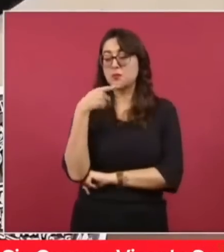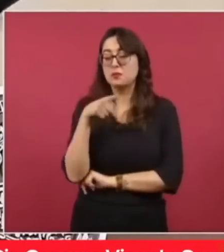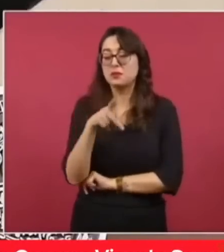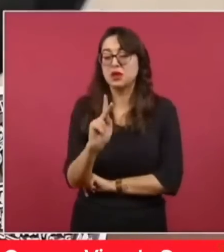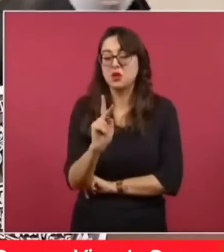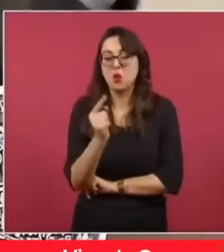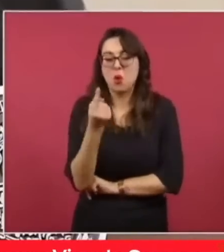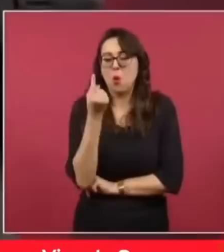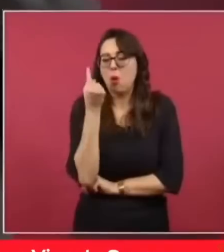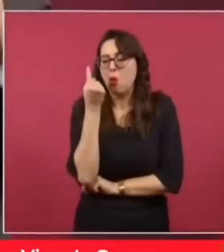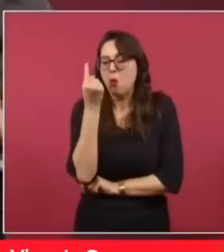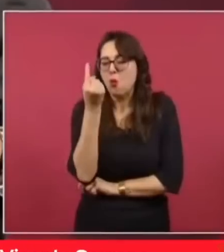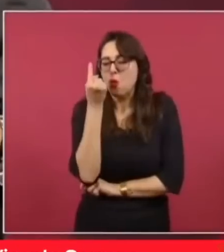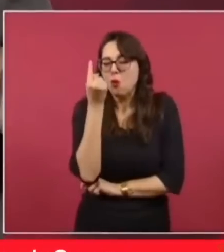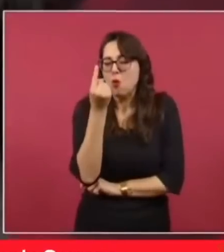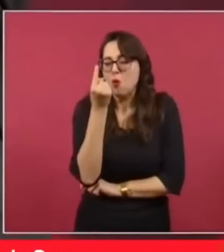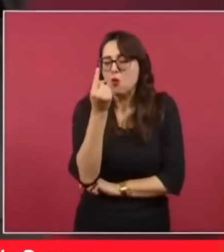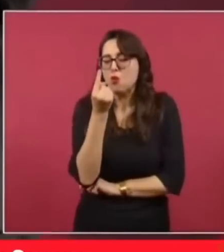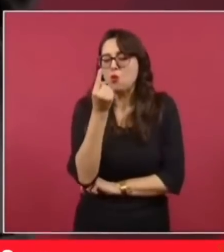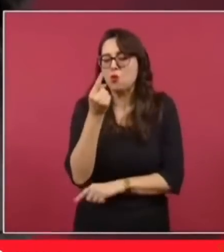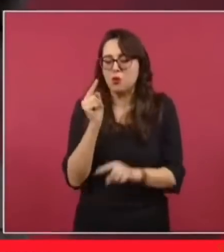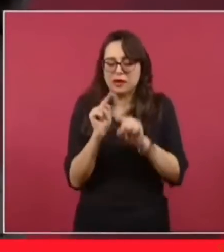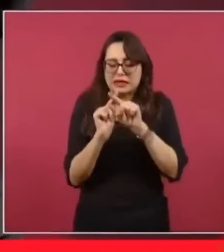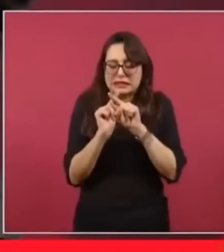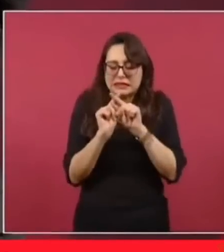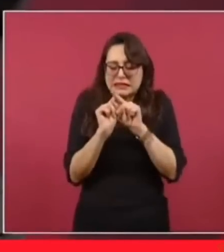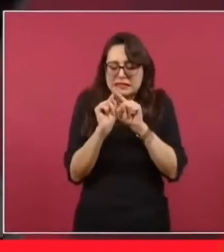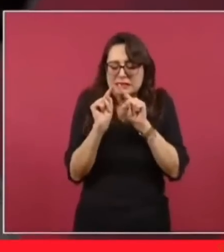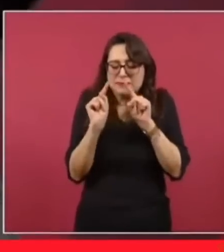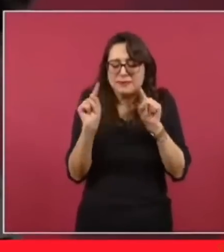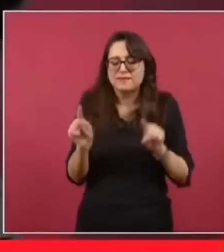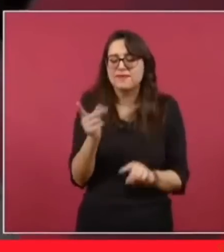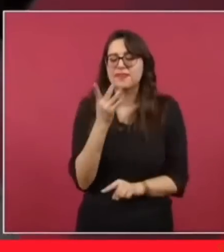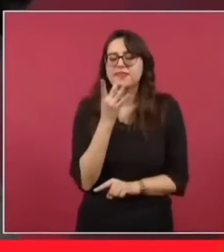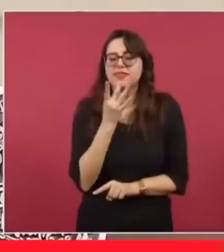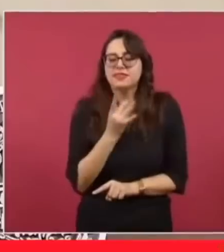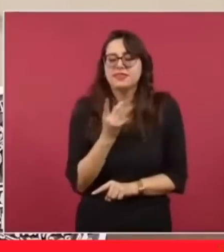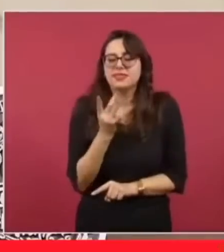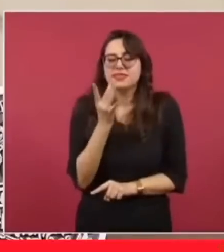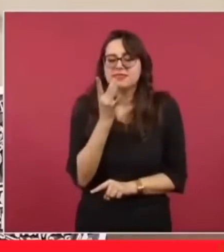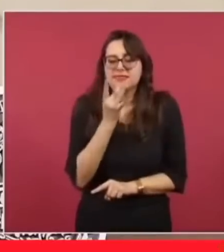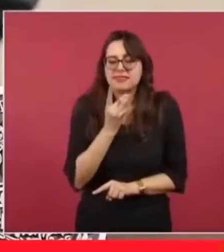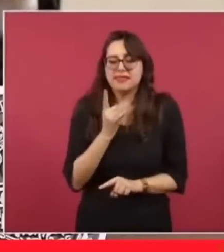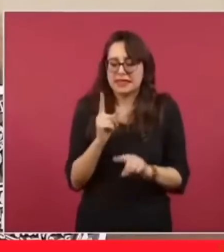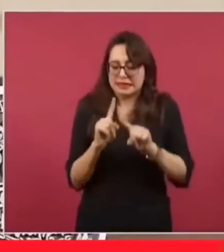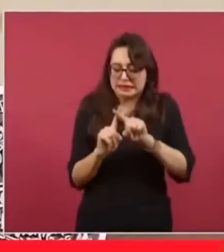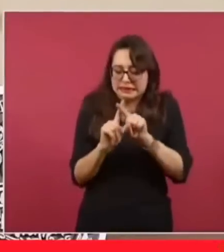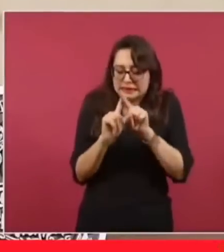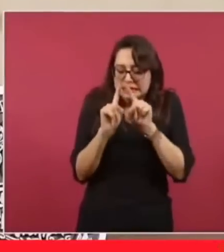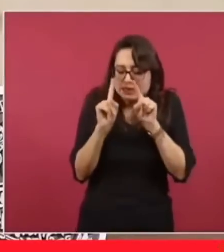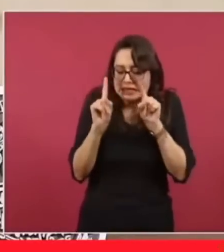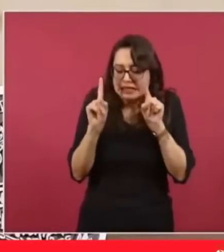De que el priista, estoy hablando no de todos, sino de los de arriba,